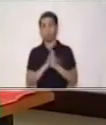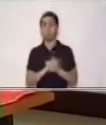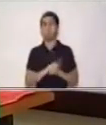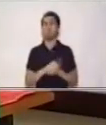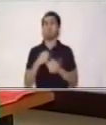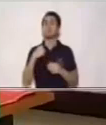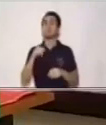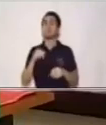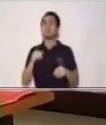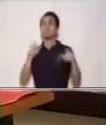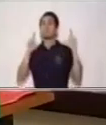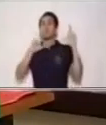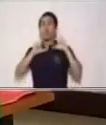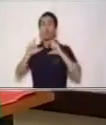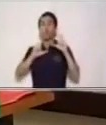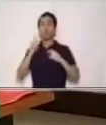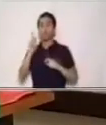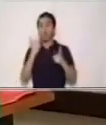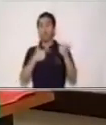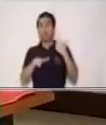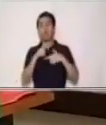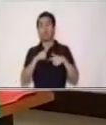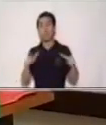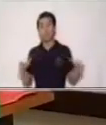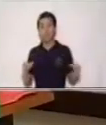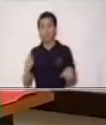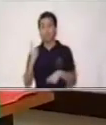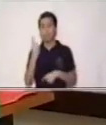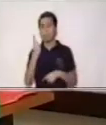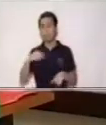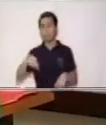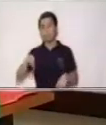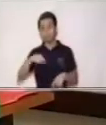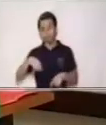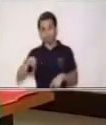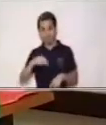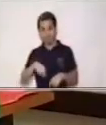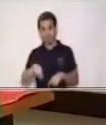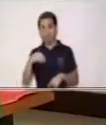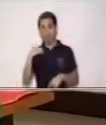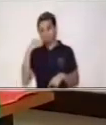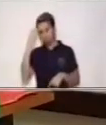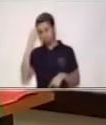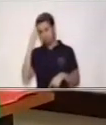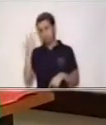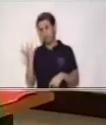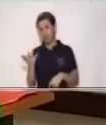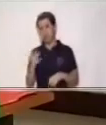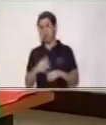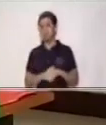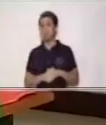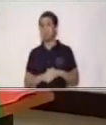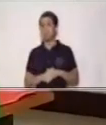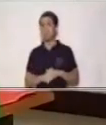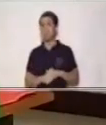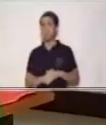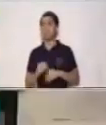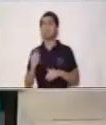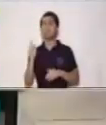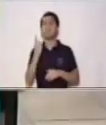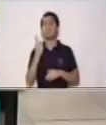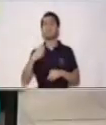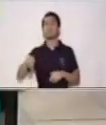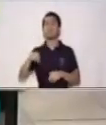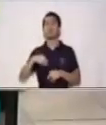de comunicación y lenguaje de primer grado, y como sabemos, que en primero todos los